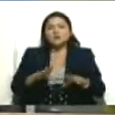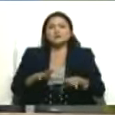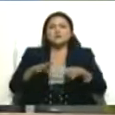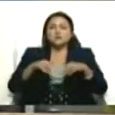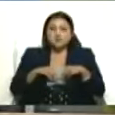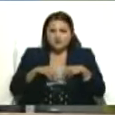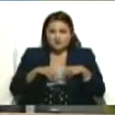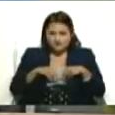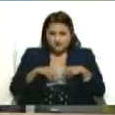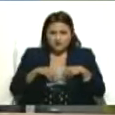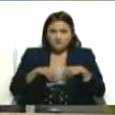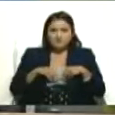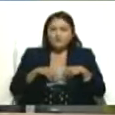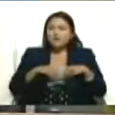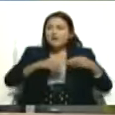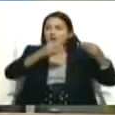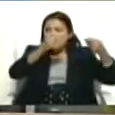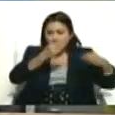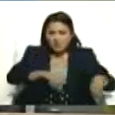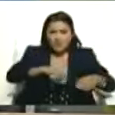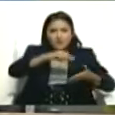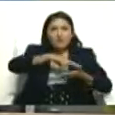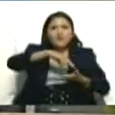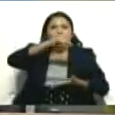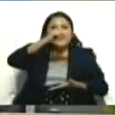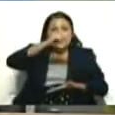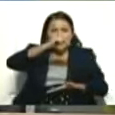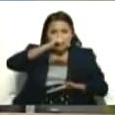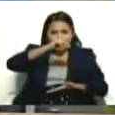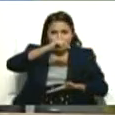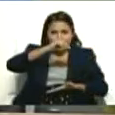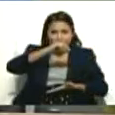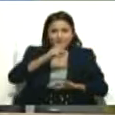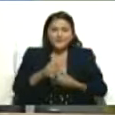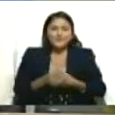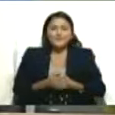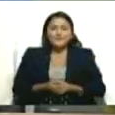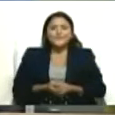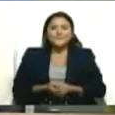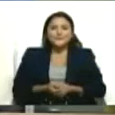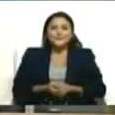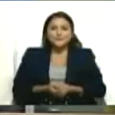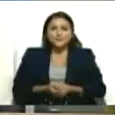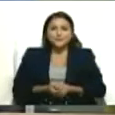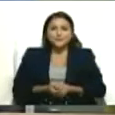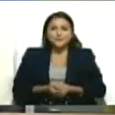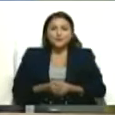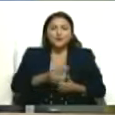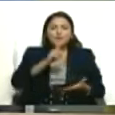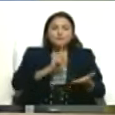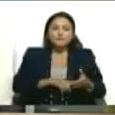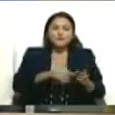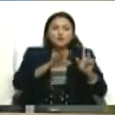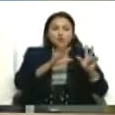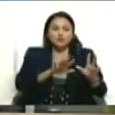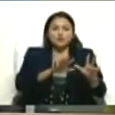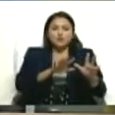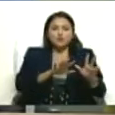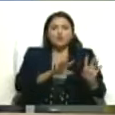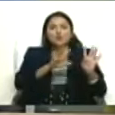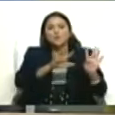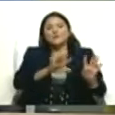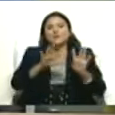laudos viciados de nulidad, como es el caso del laudo de París de